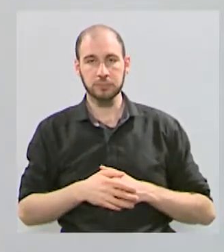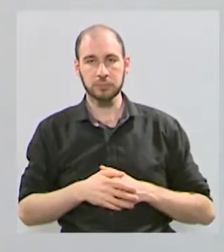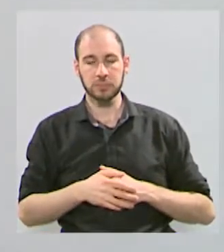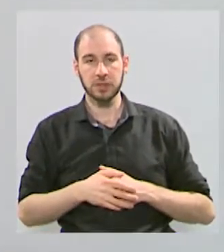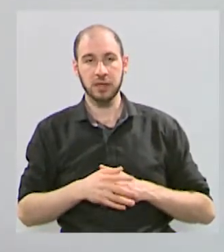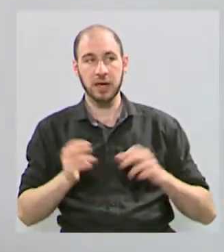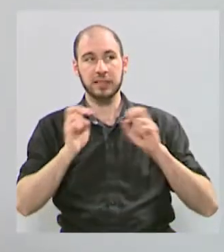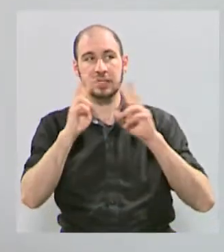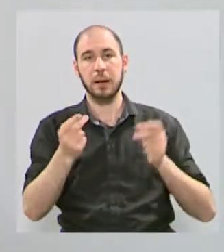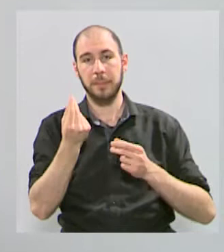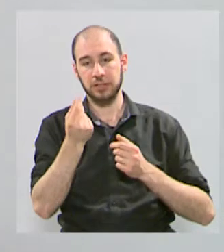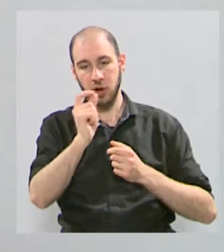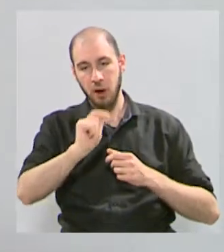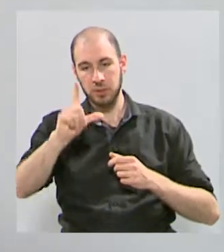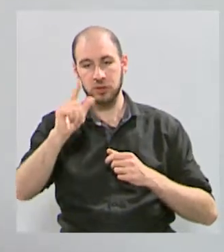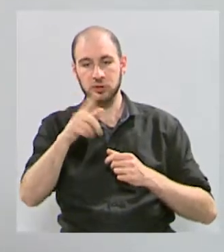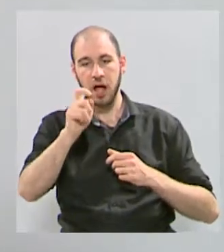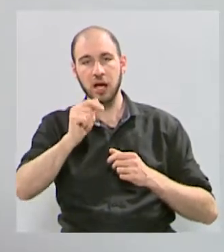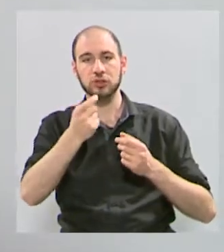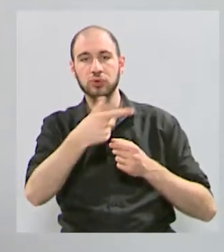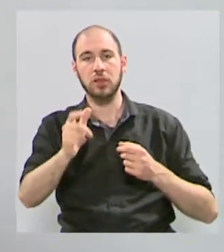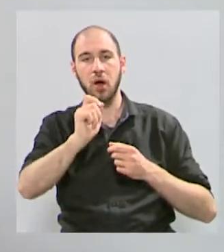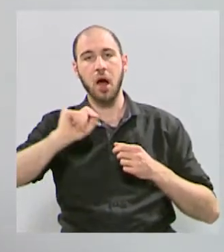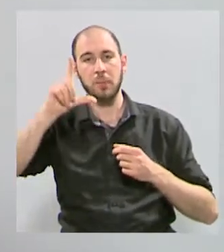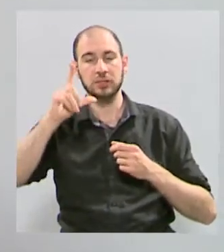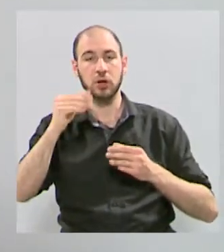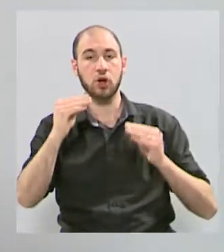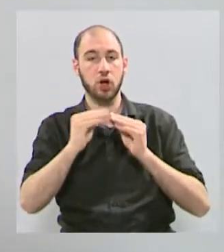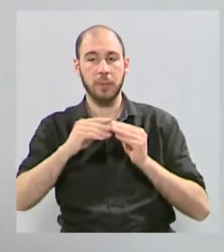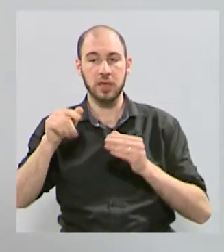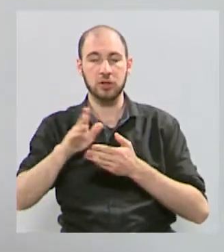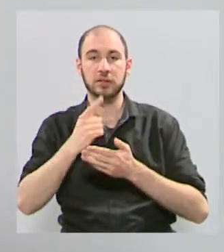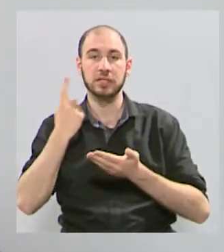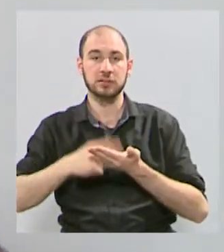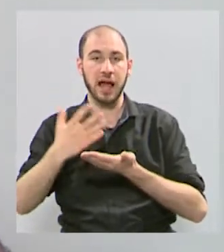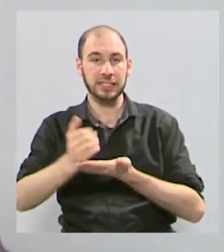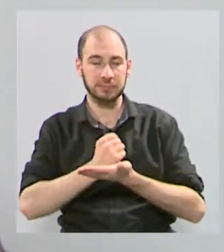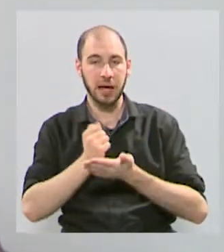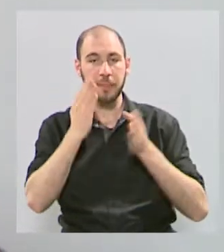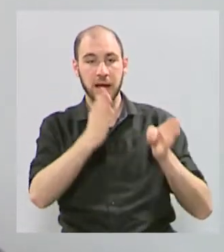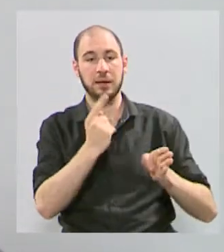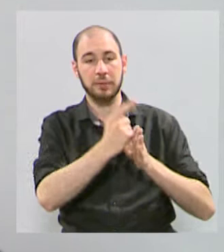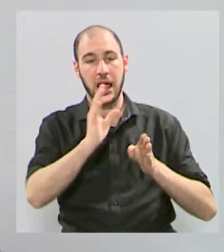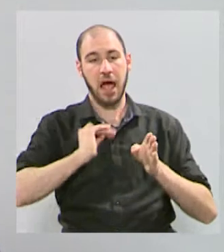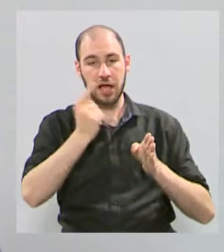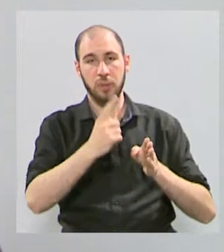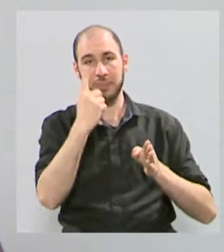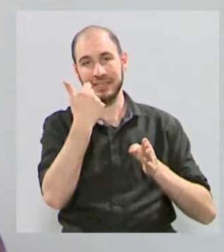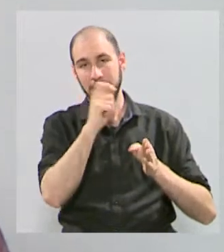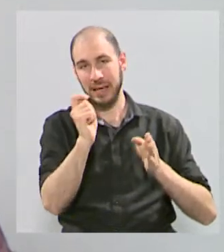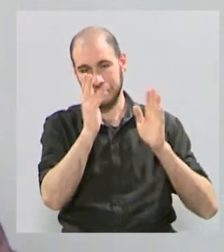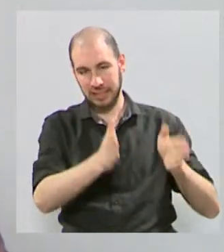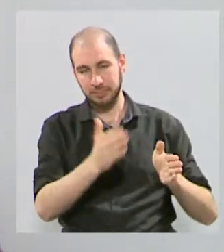Bueno, en cuanto a la inflación, nosotros hemos tenido un aumento salarial, diríamos que los compañeros han resuelto aceptarlo para la primera etapa del año, el primer semestre del